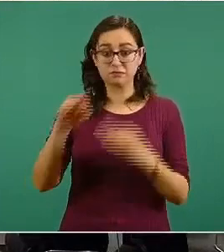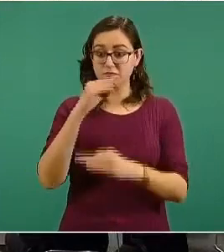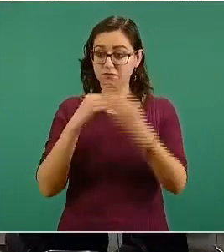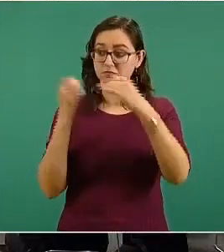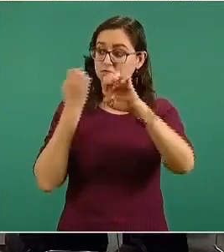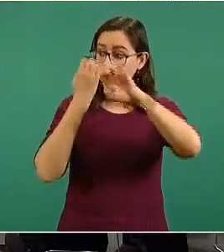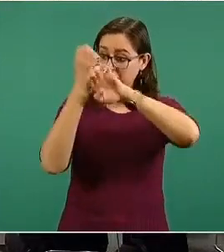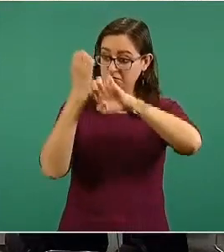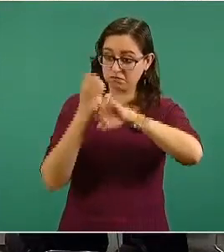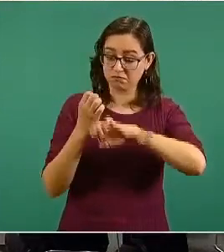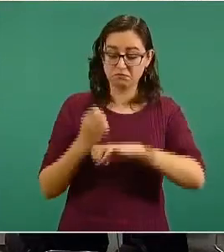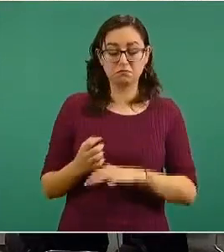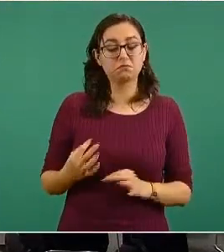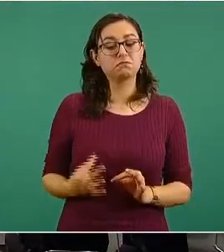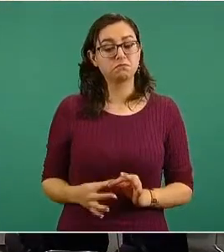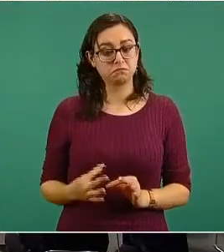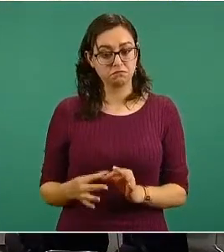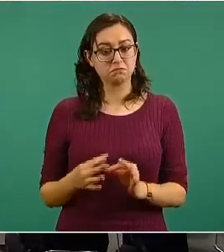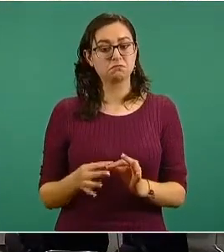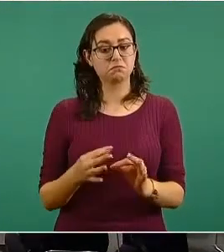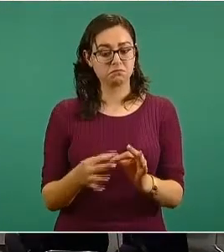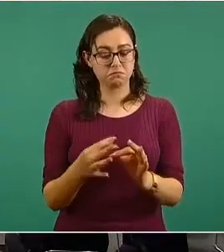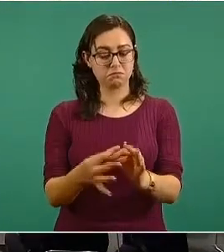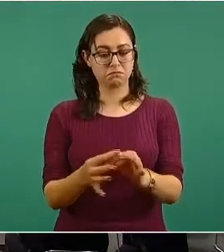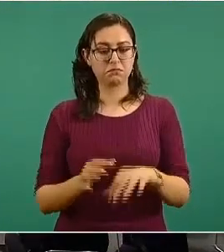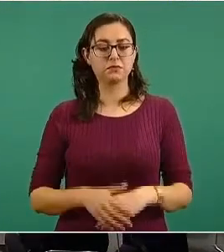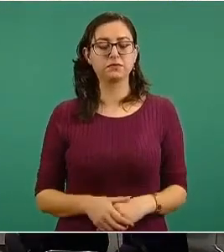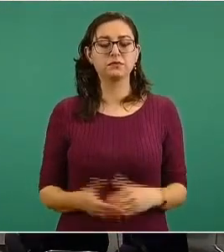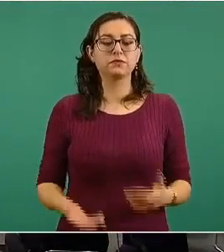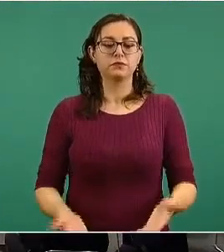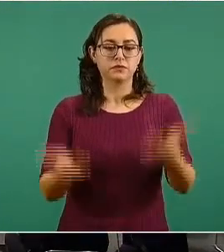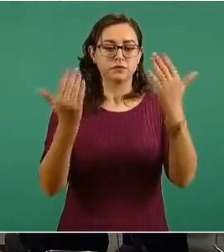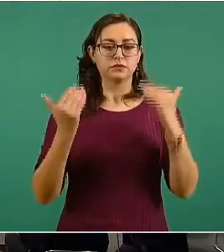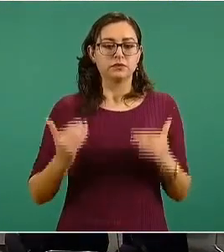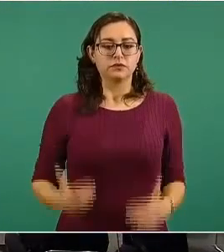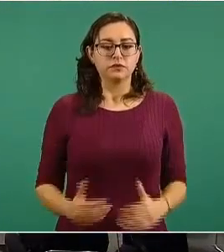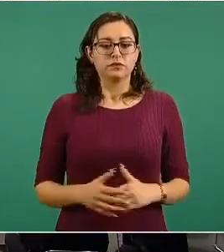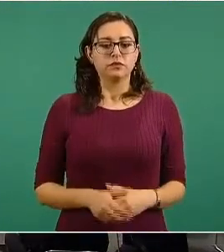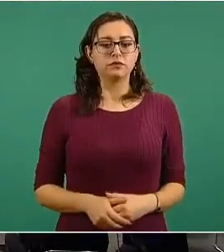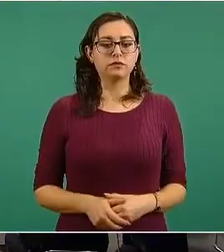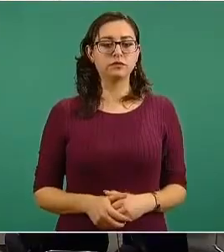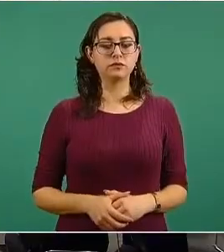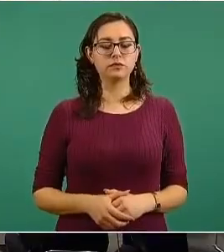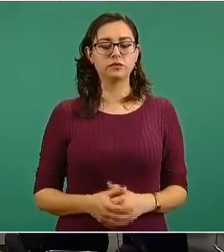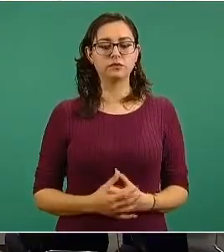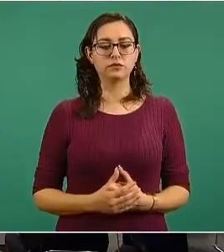están haciendo los colegas en los estados. La siguiente.